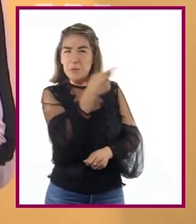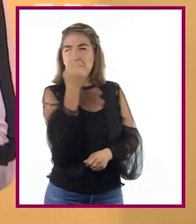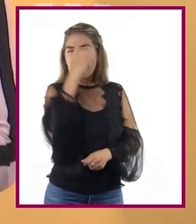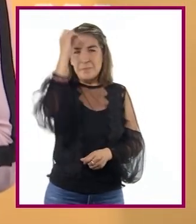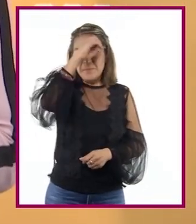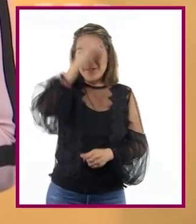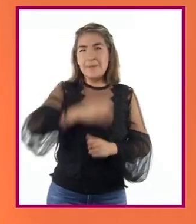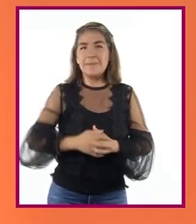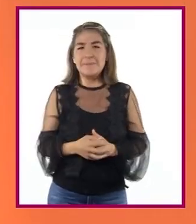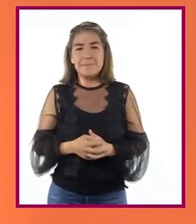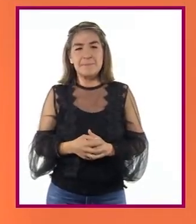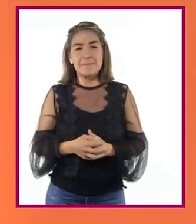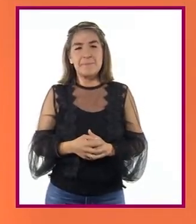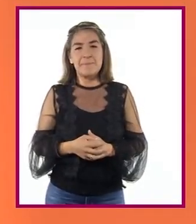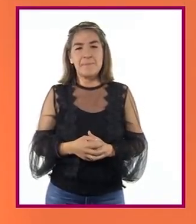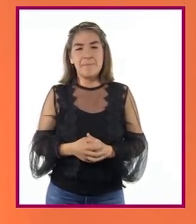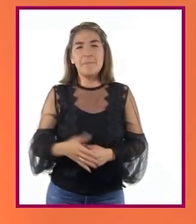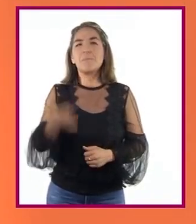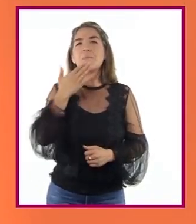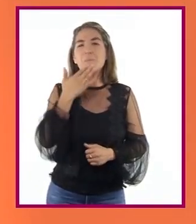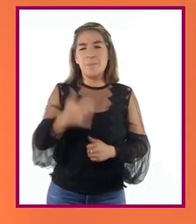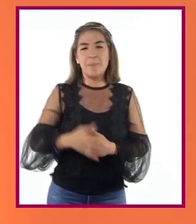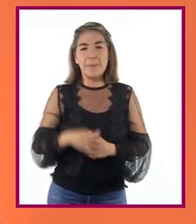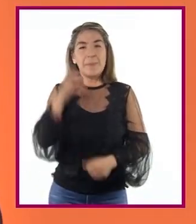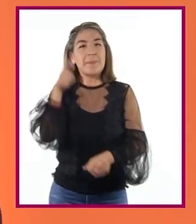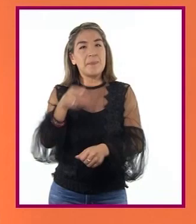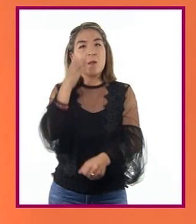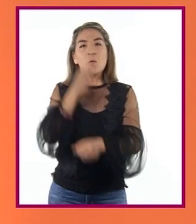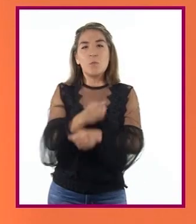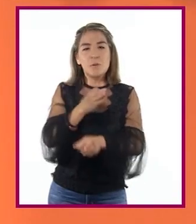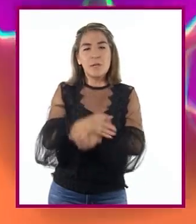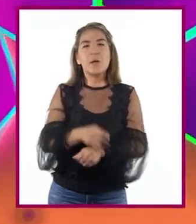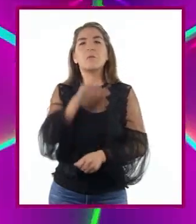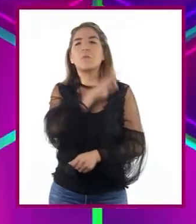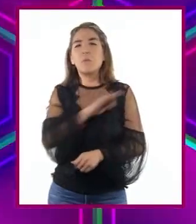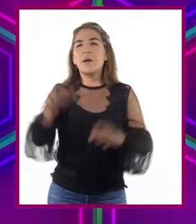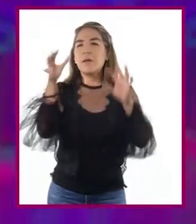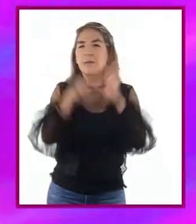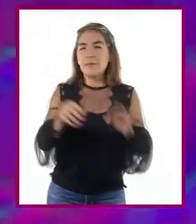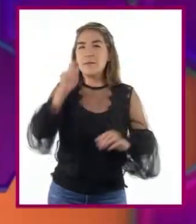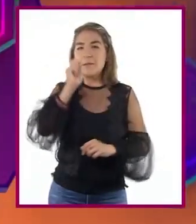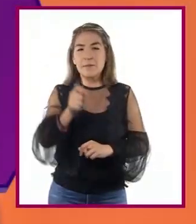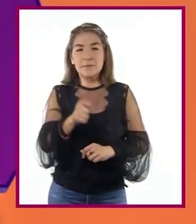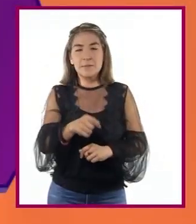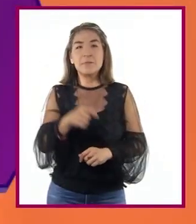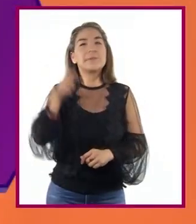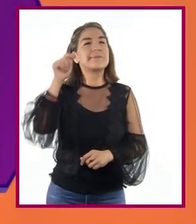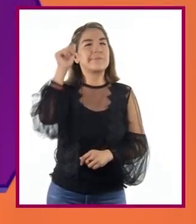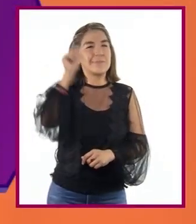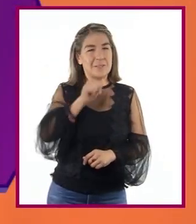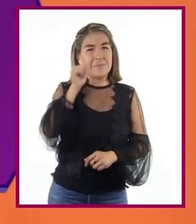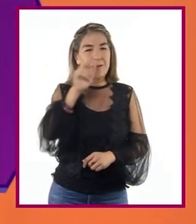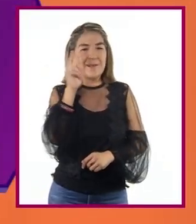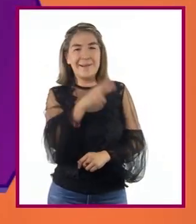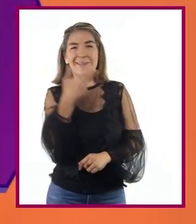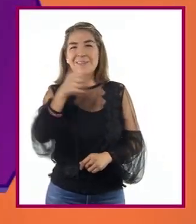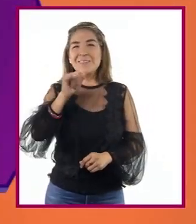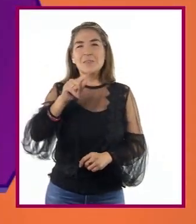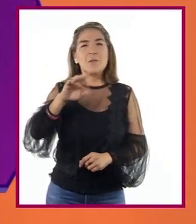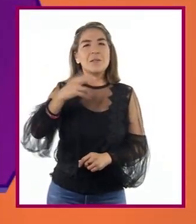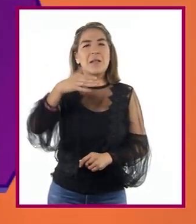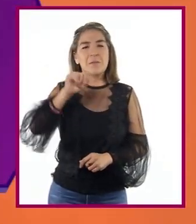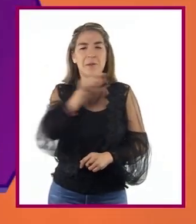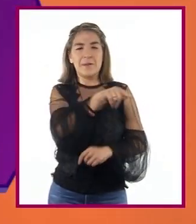opina, maestro Mario? Bueno, en primer lugar, se puede decir que físicamente un histograma es